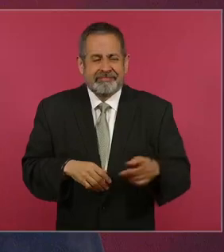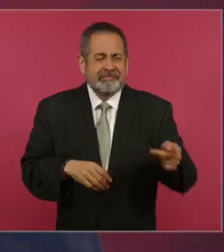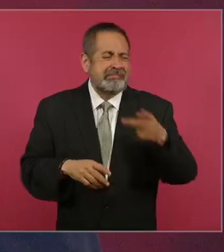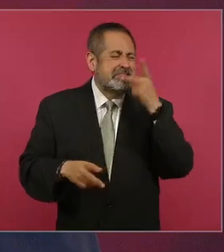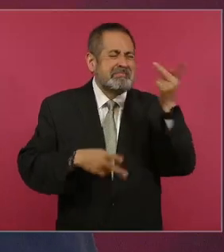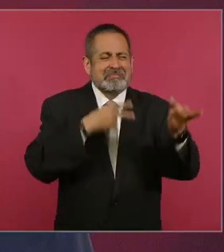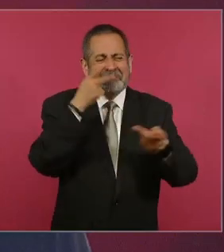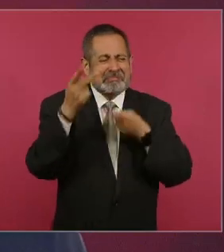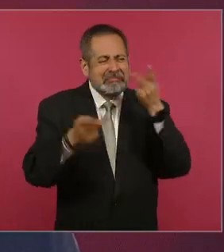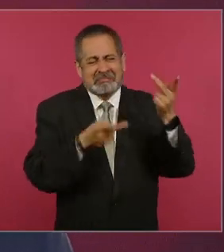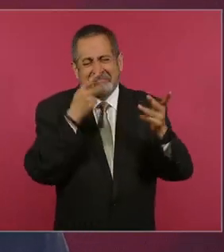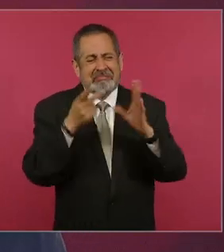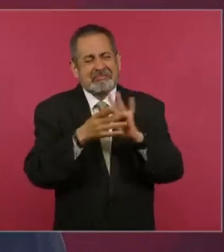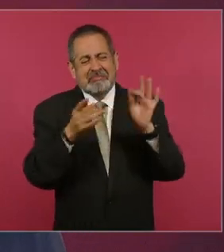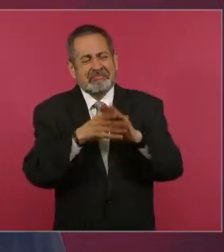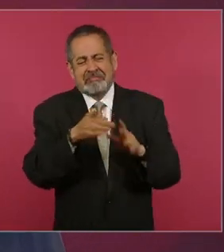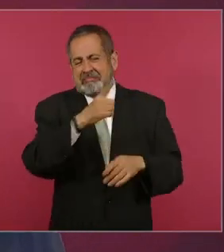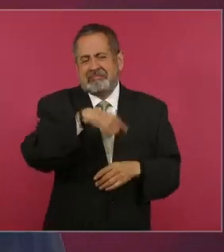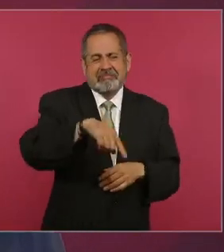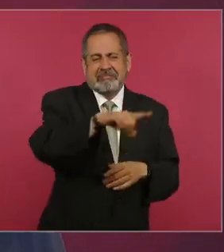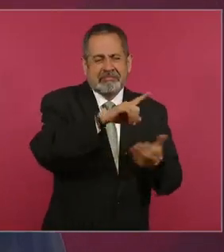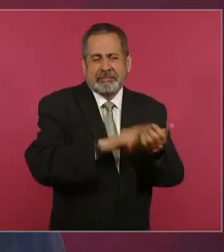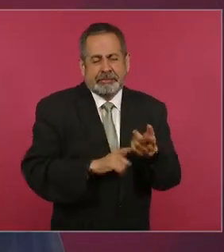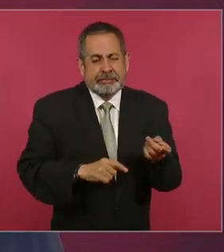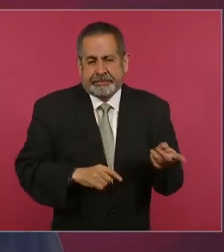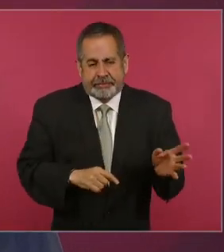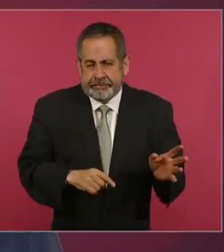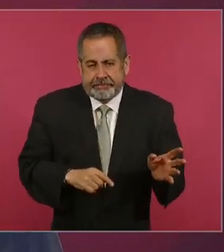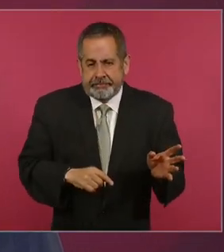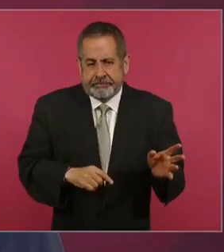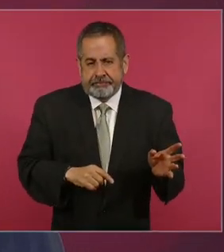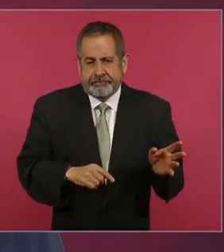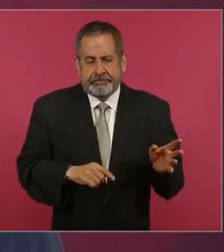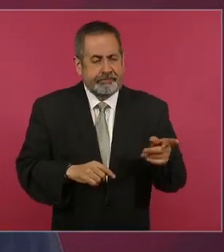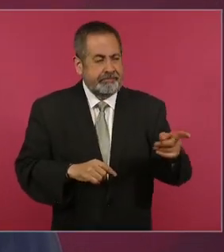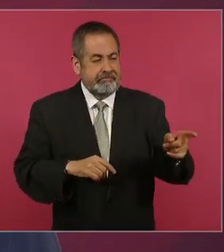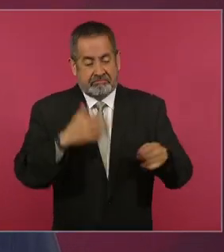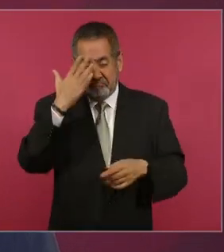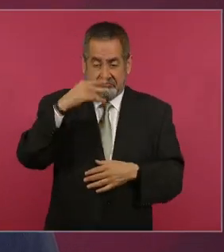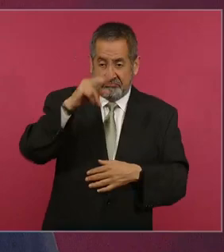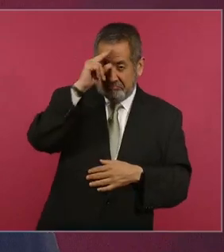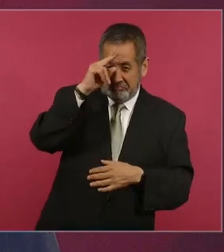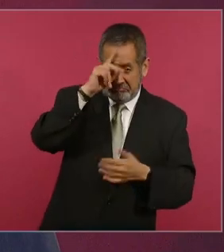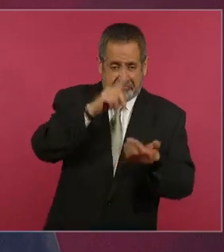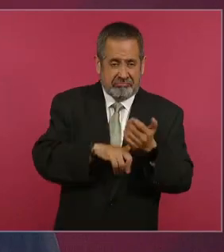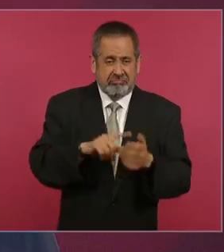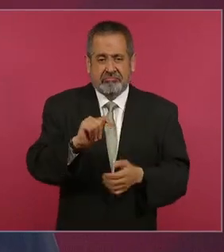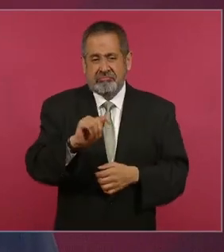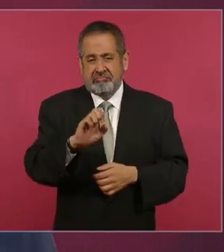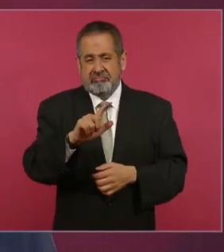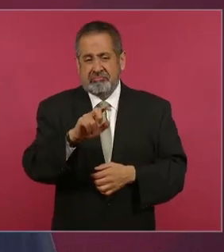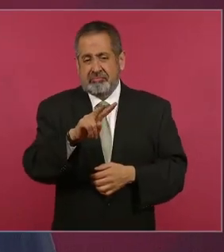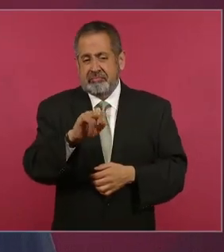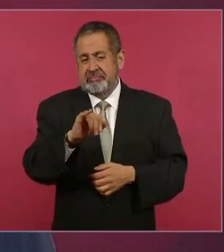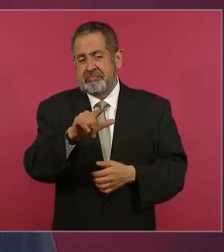los analistas, ¿no?, sabiondos de Televisa,